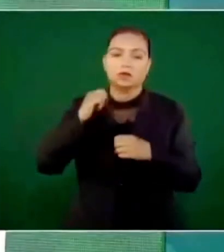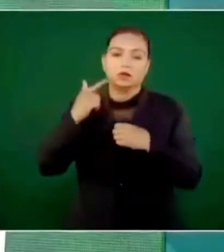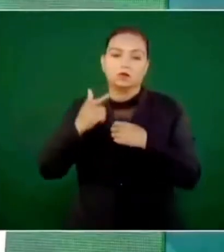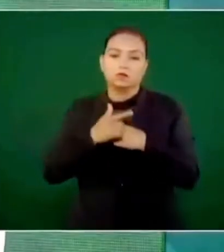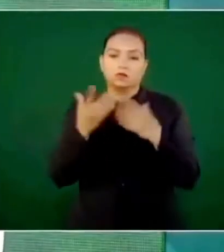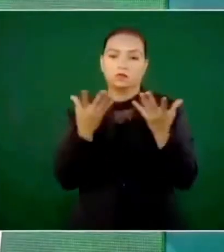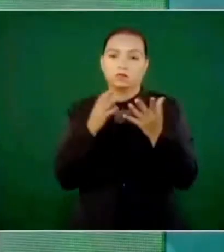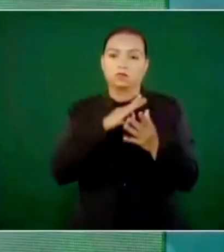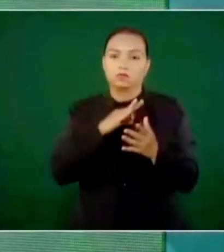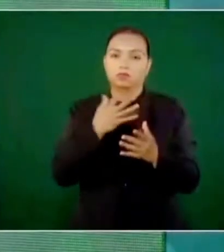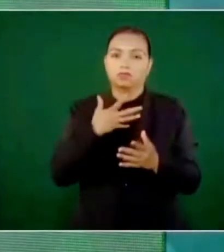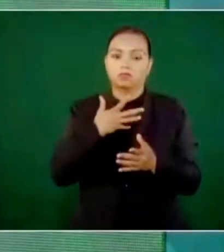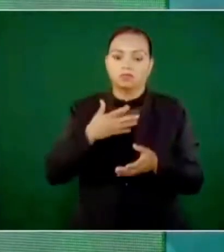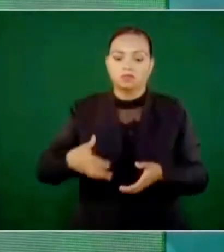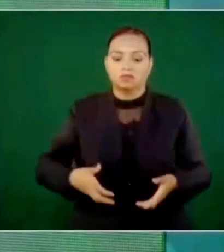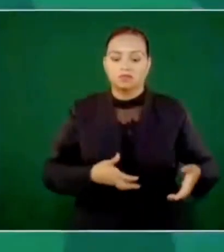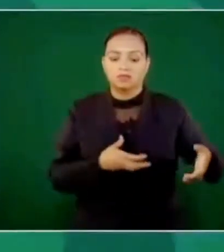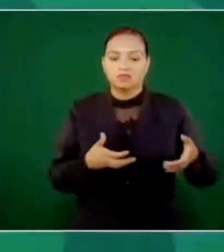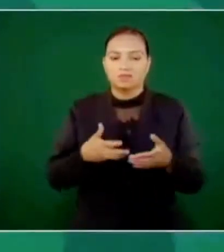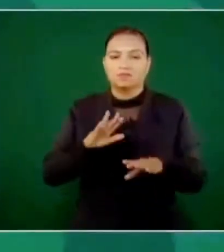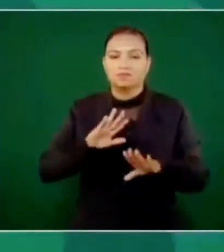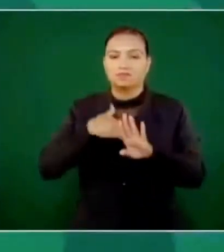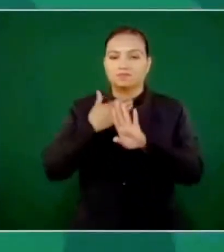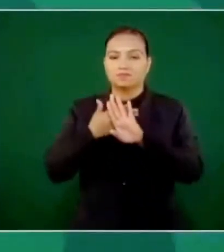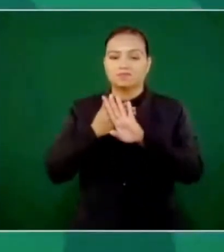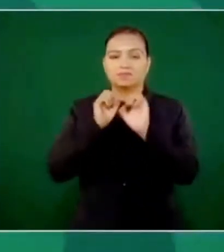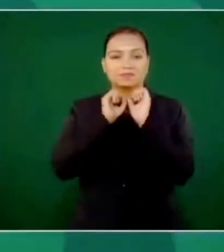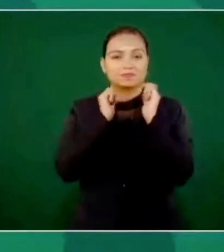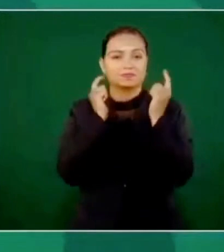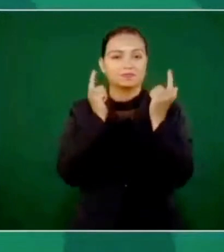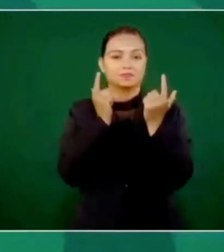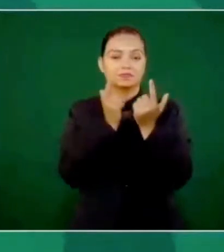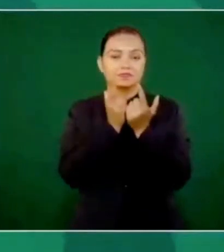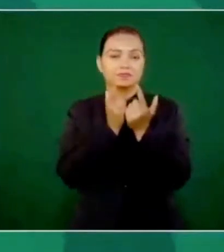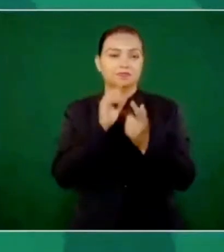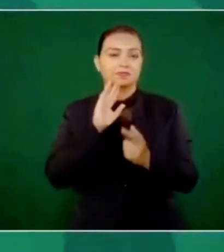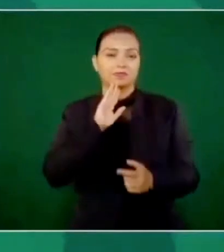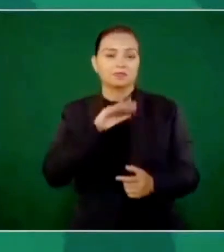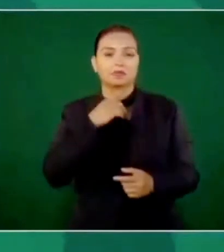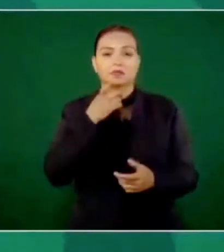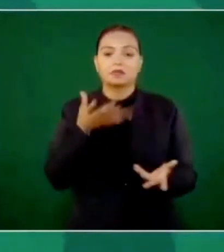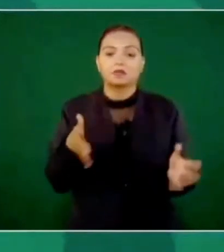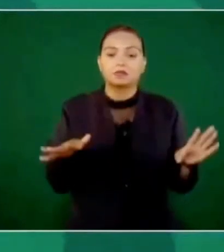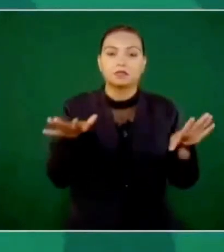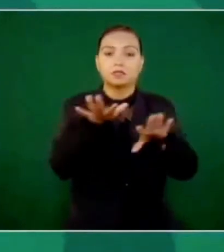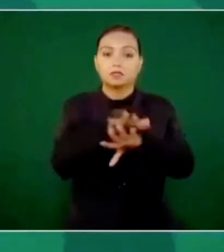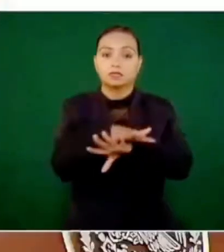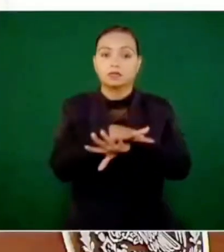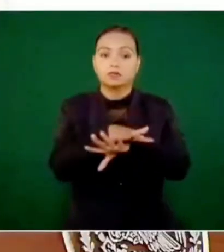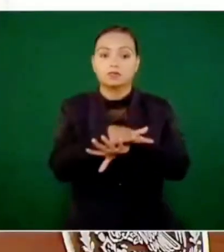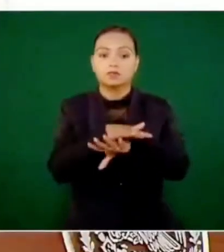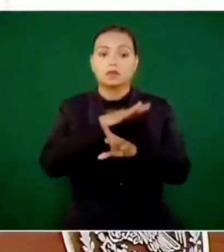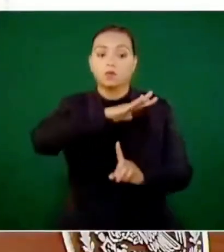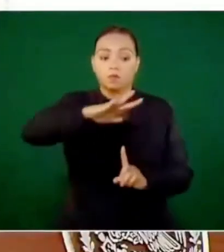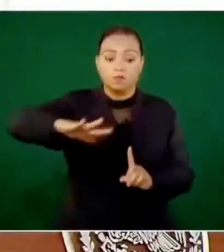a tomar el camino de las conductas antisociales, y que si cambiamos esas